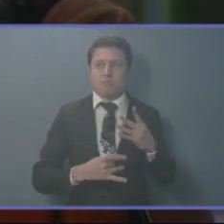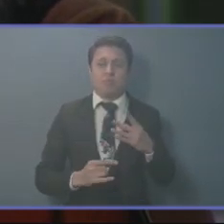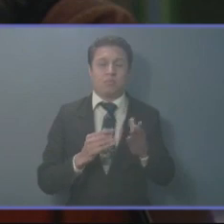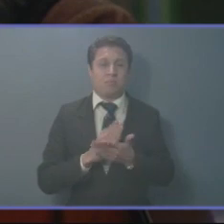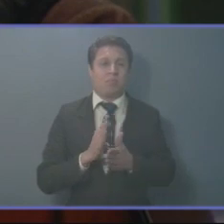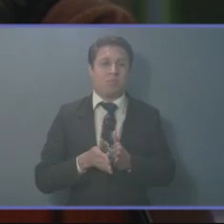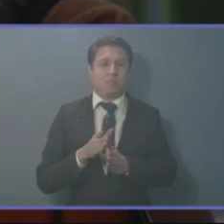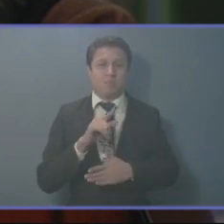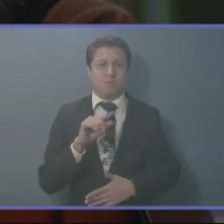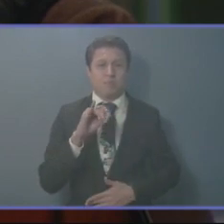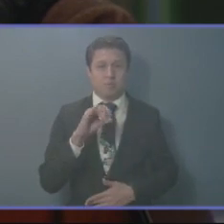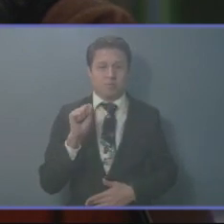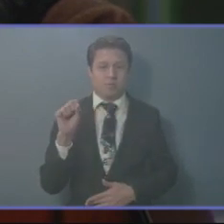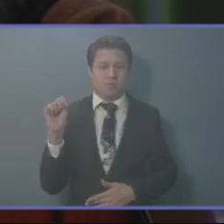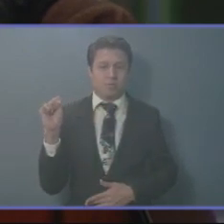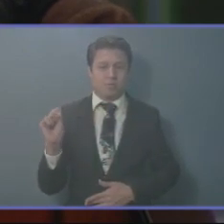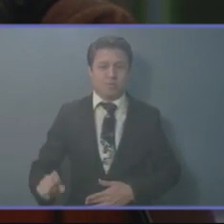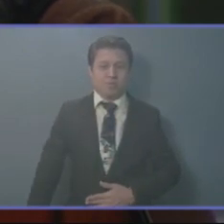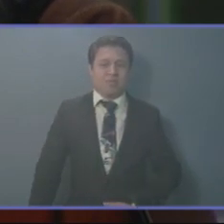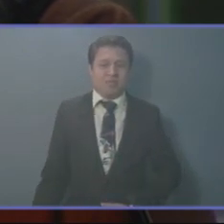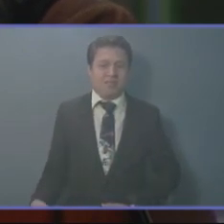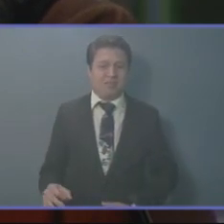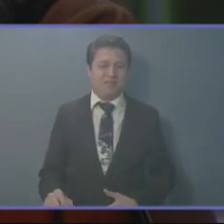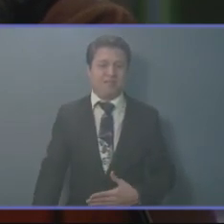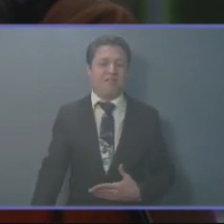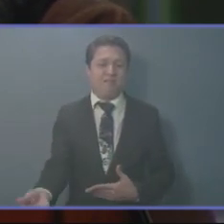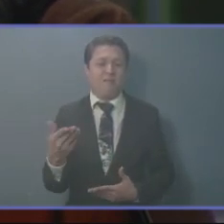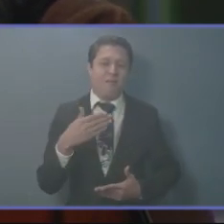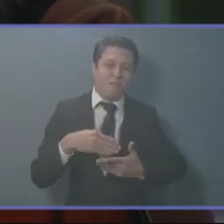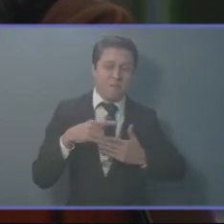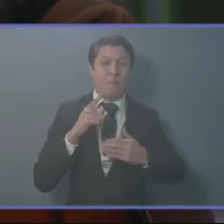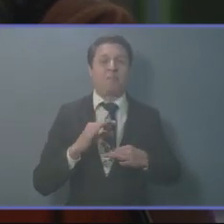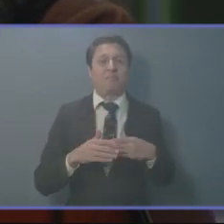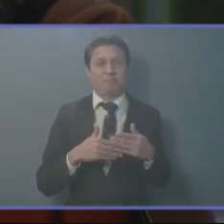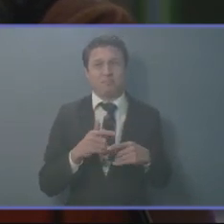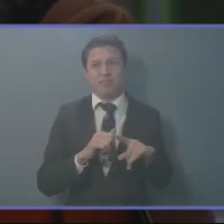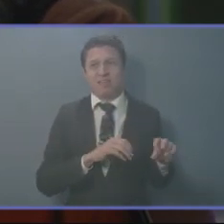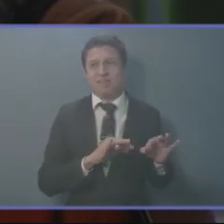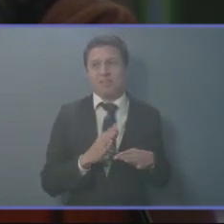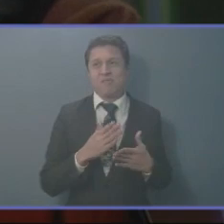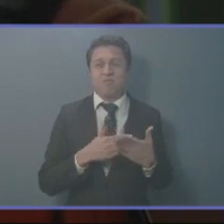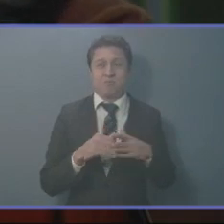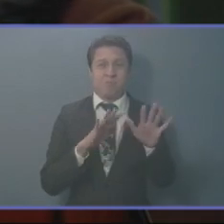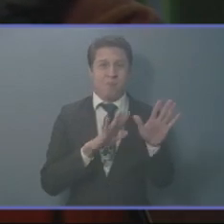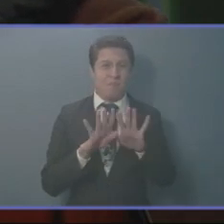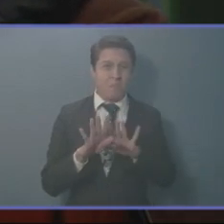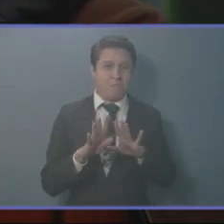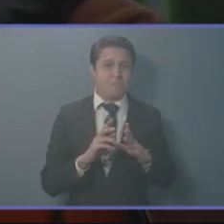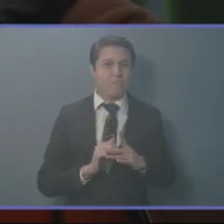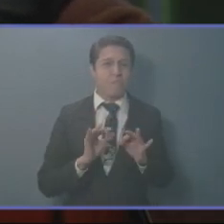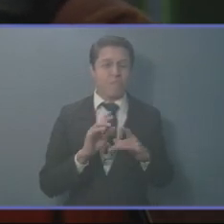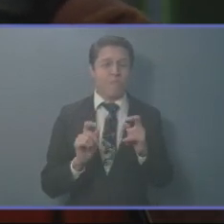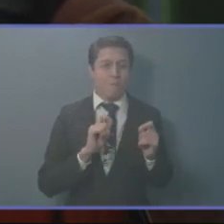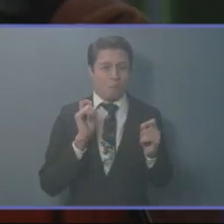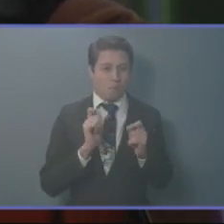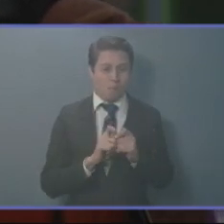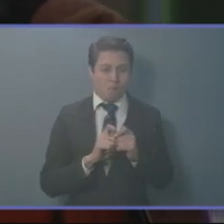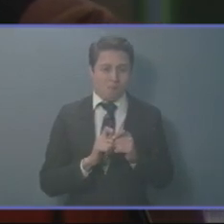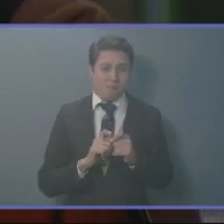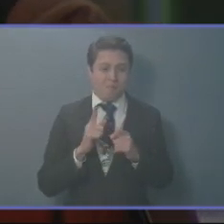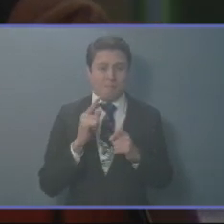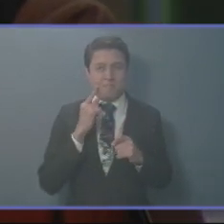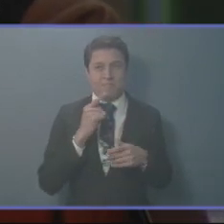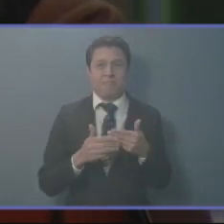Instituto Salvadoreño del Seguro Social, IS, que sean afectados por la crisis del COVID-19 y sus efectos, el cual